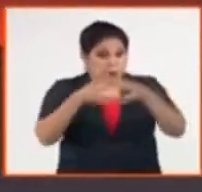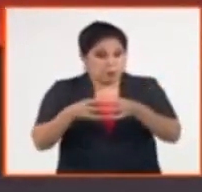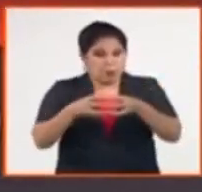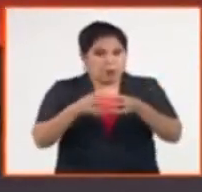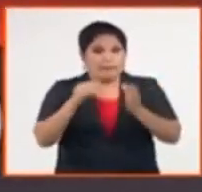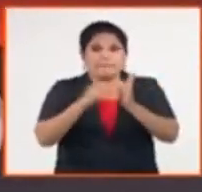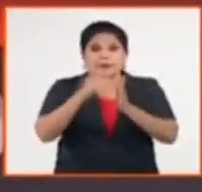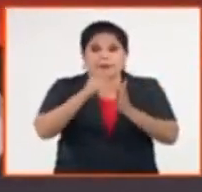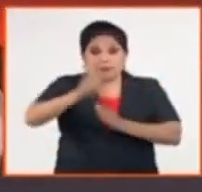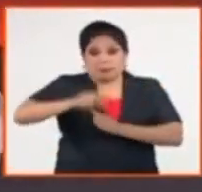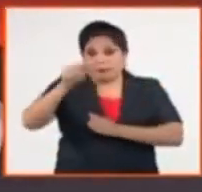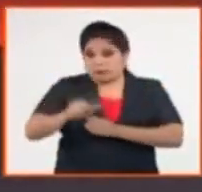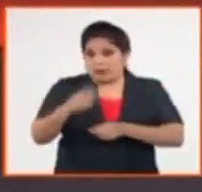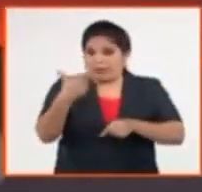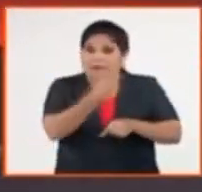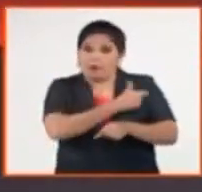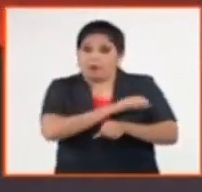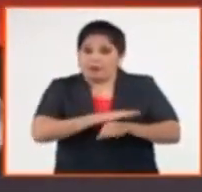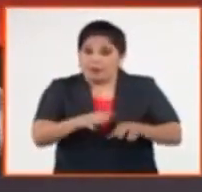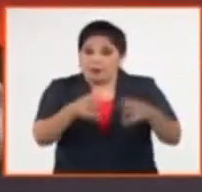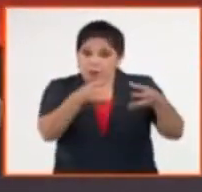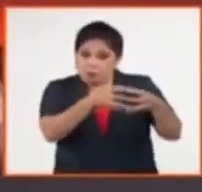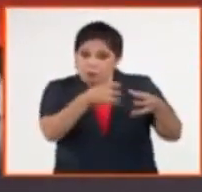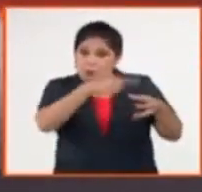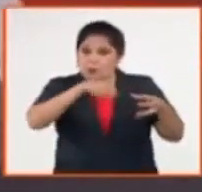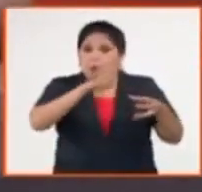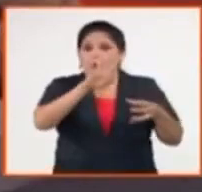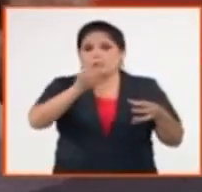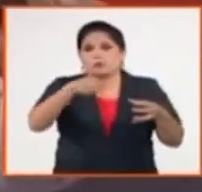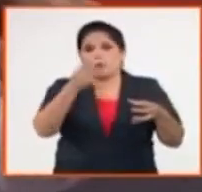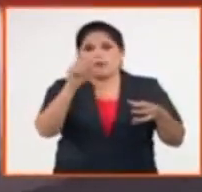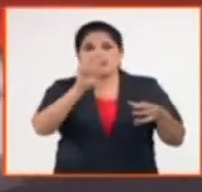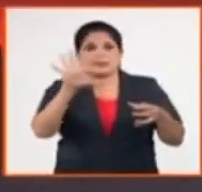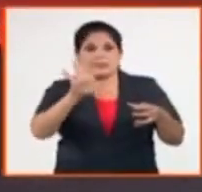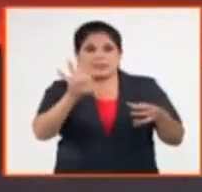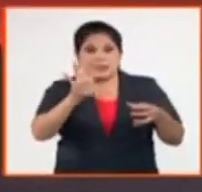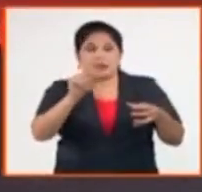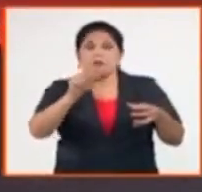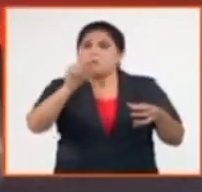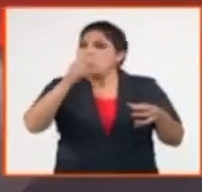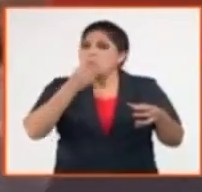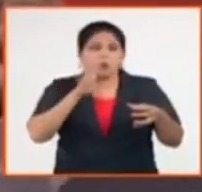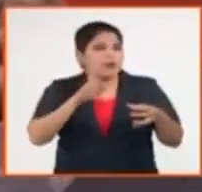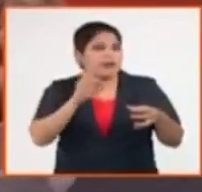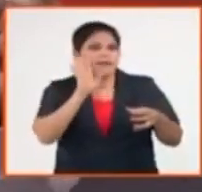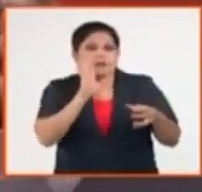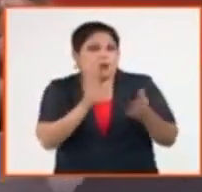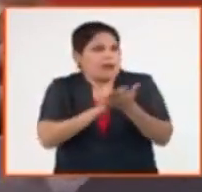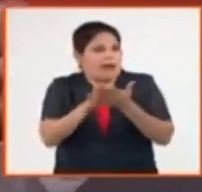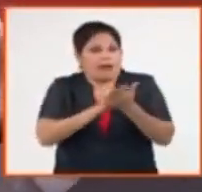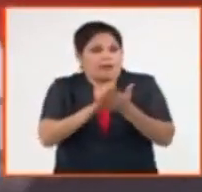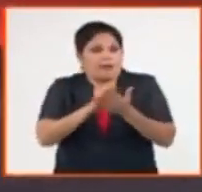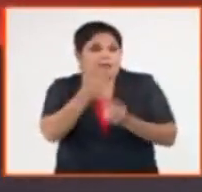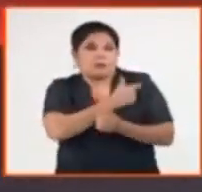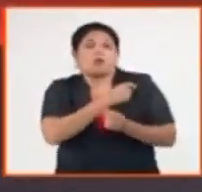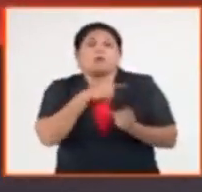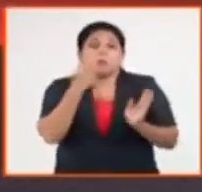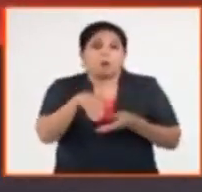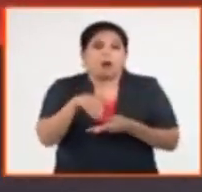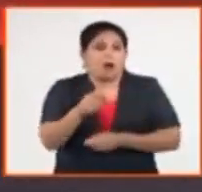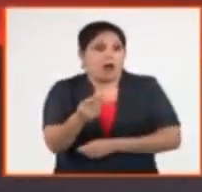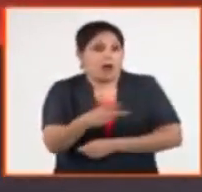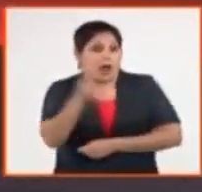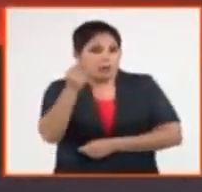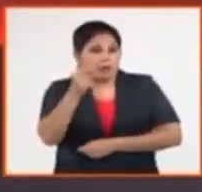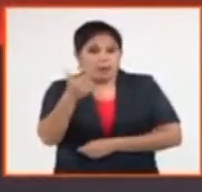miles de personas, tuvieron 4,5 veces menos probabilidad de infectarse que los no vacunados, 10 veces